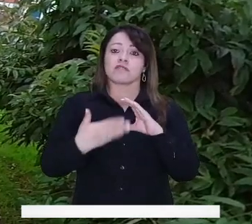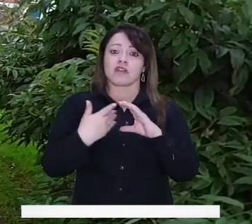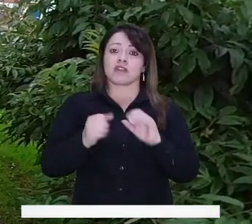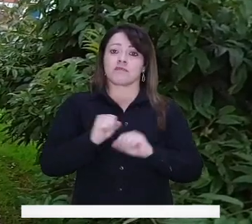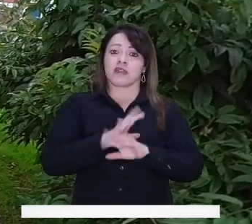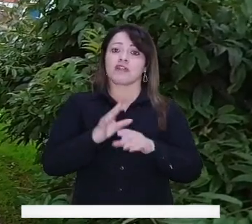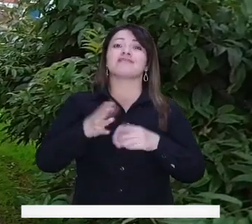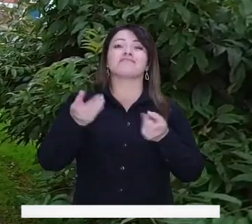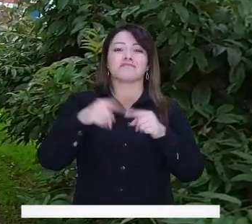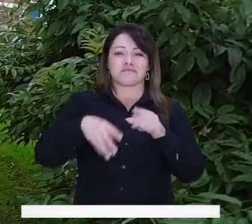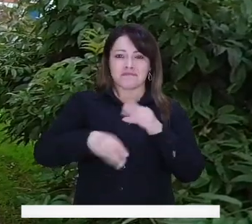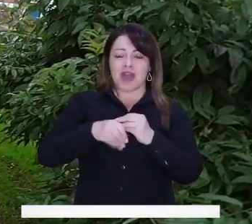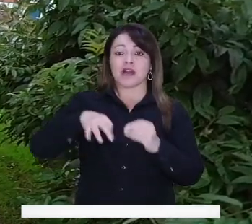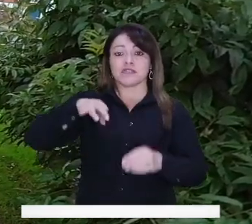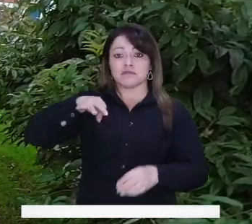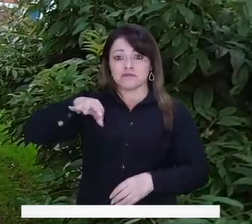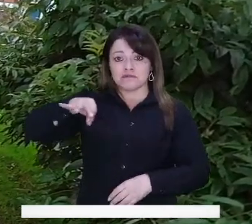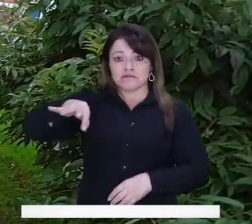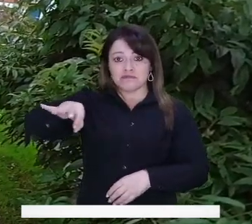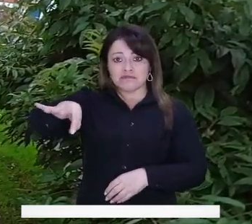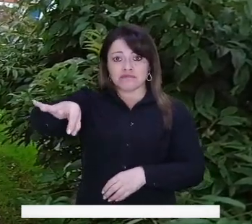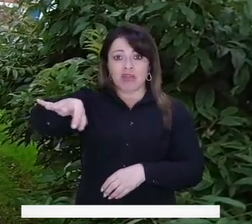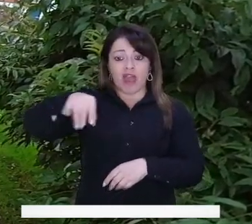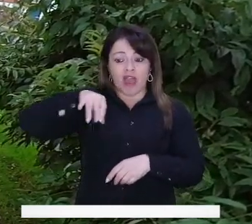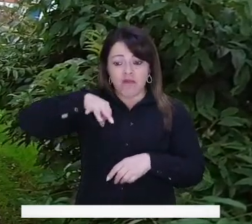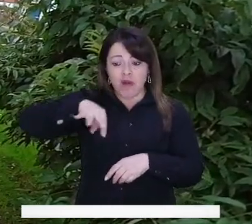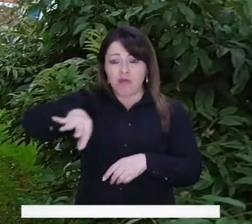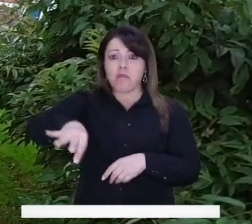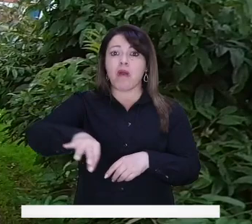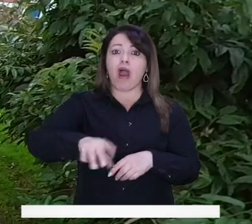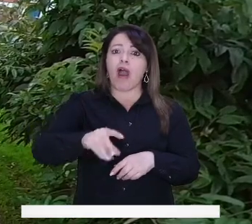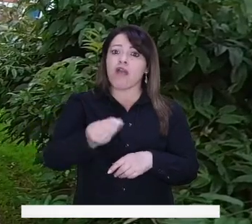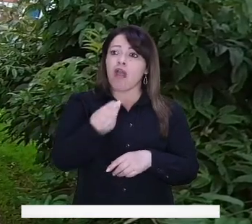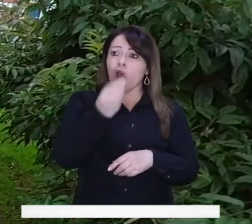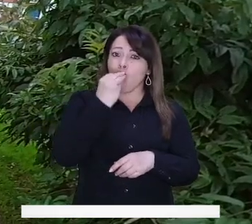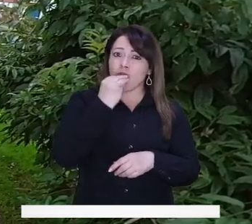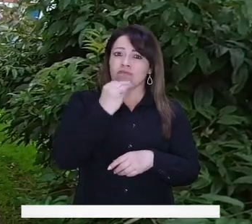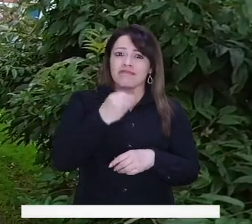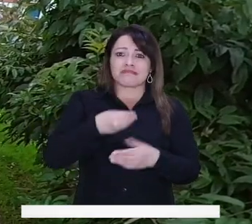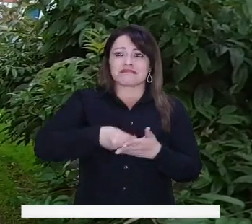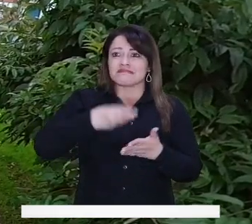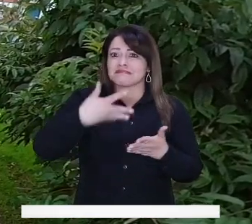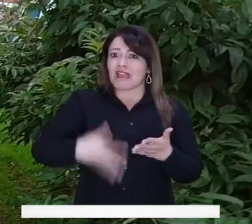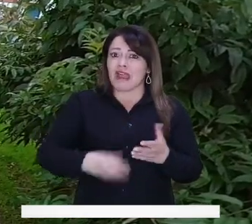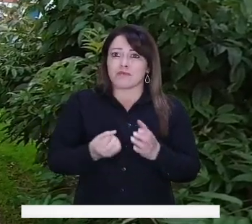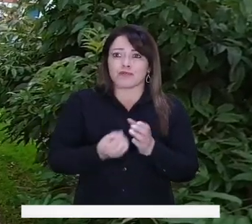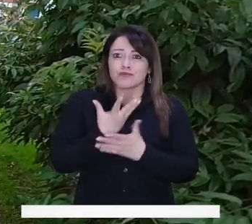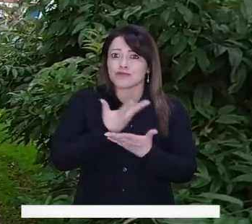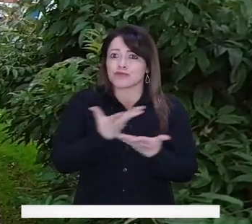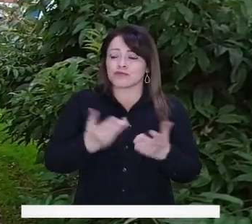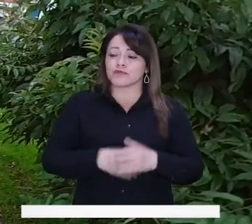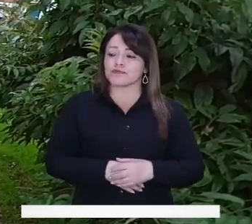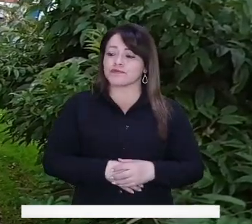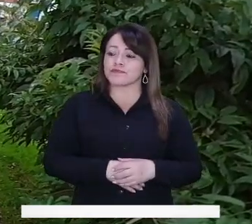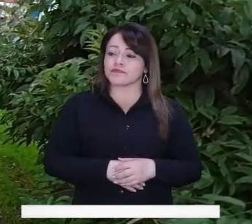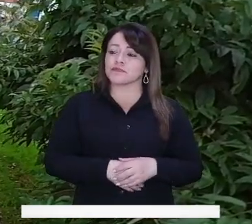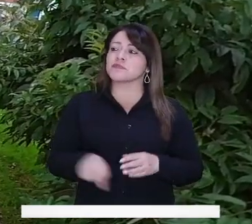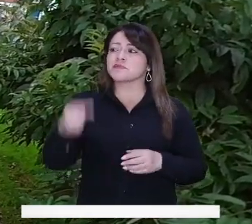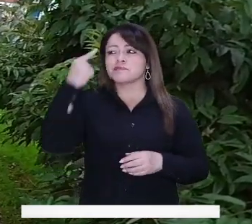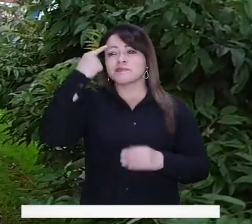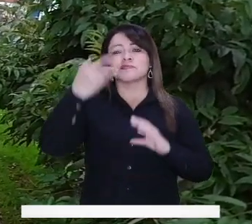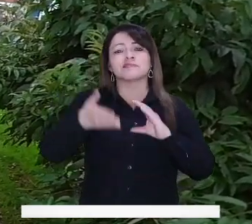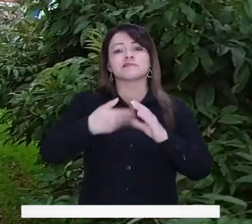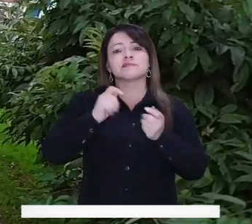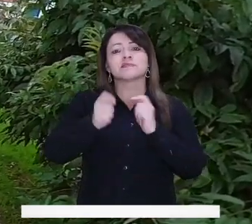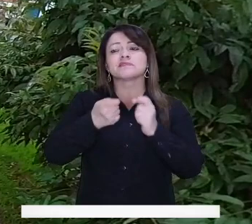pues, bueno, los cultivos, el precio alto de los alimentos, de canasta básica, entre otros. ¿Qué piensas tú respecto a ese